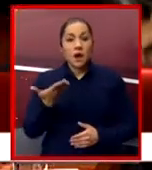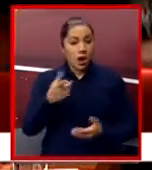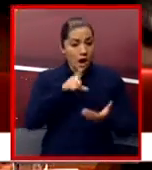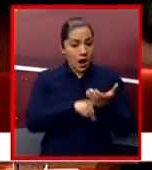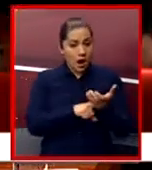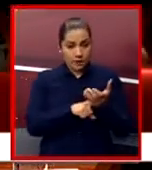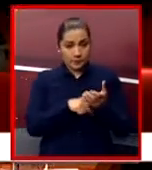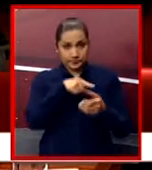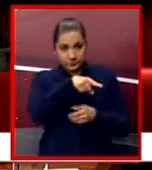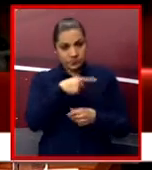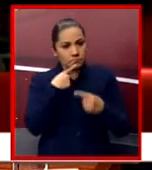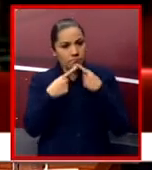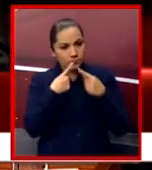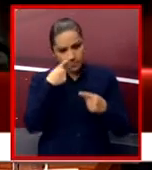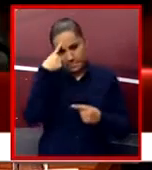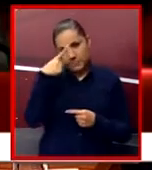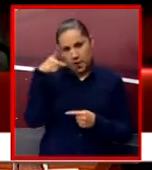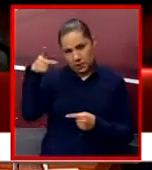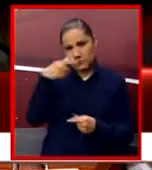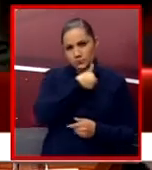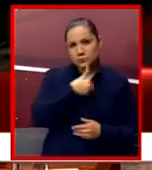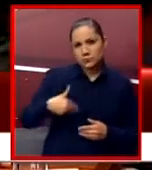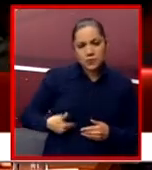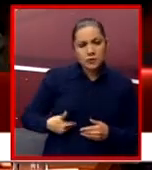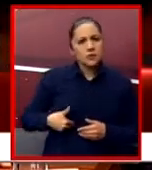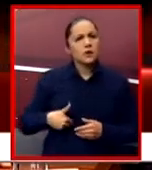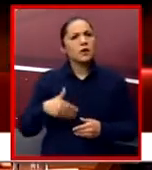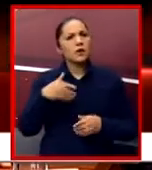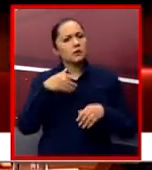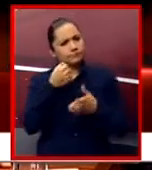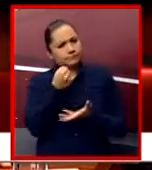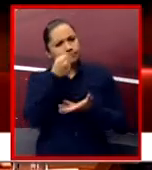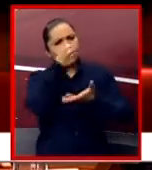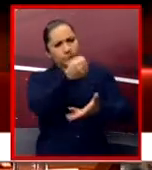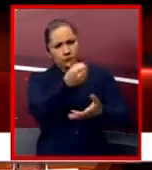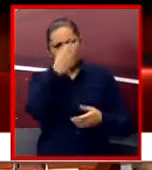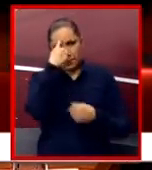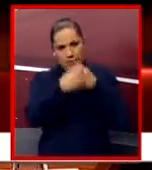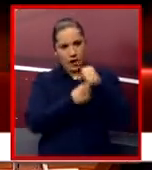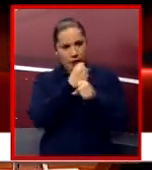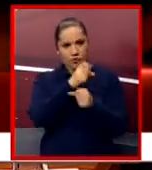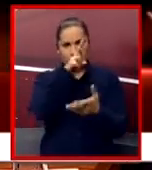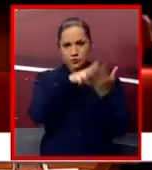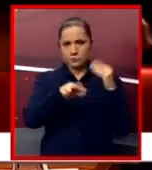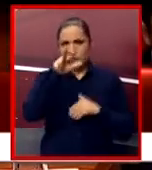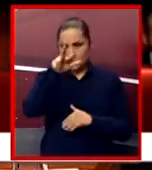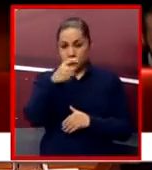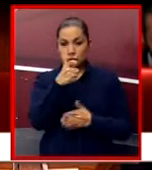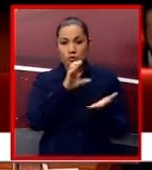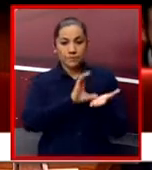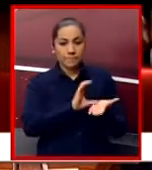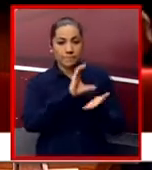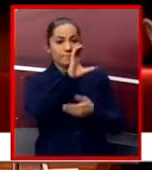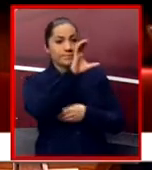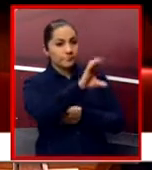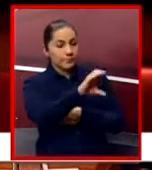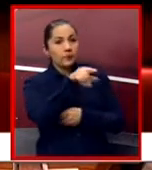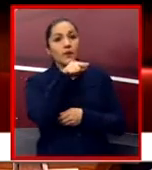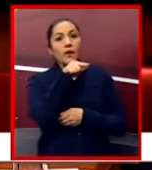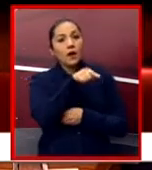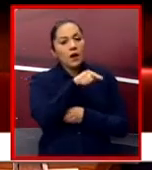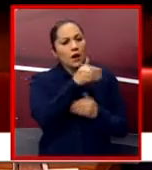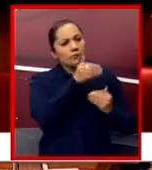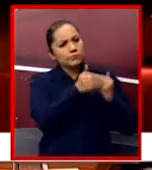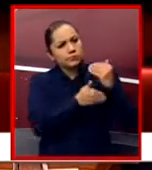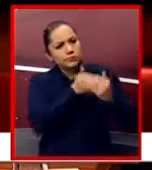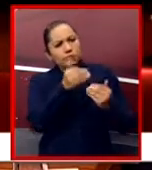que plantea el Ejecutivo Federal para el presupuesto de egresos 2018, más allá del apoyo